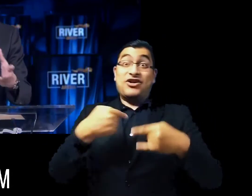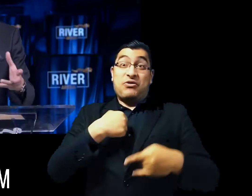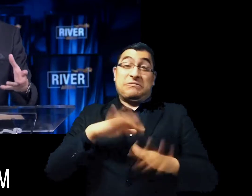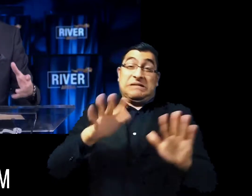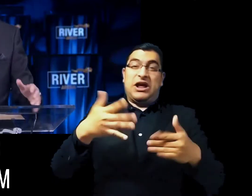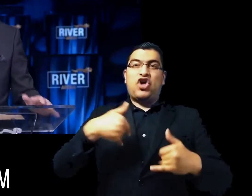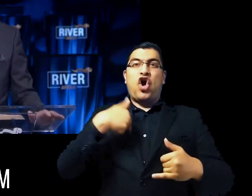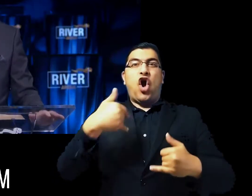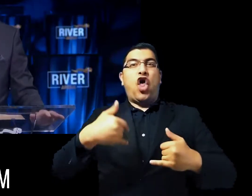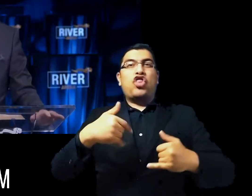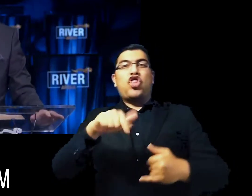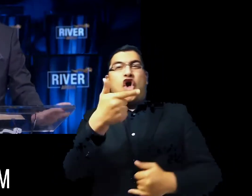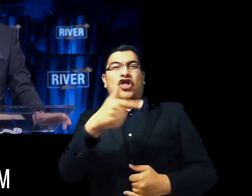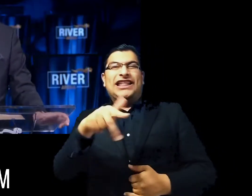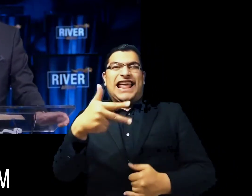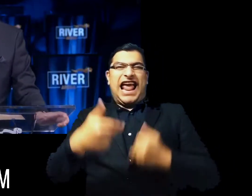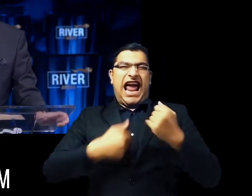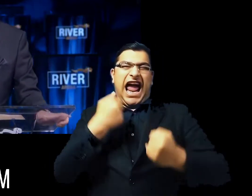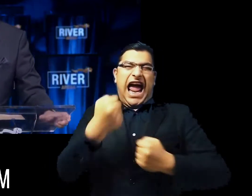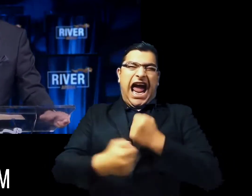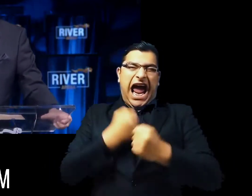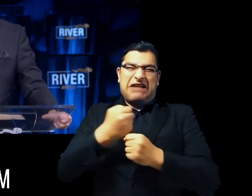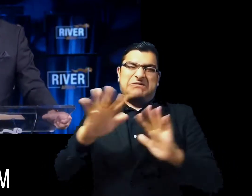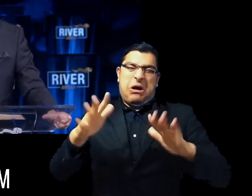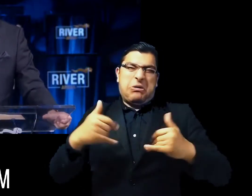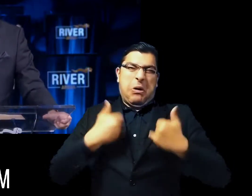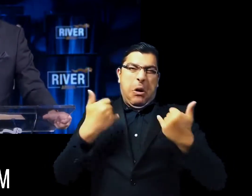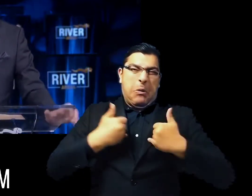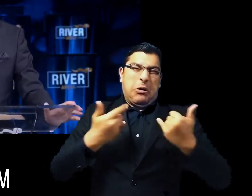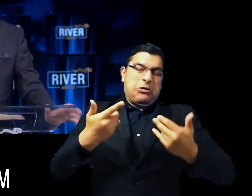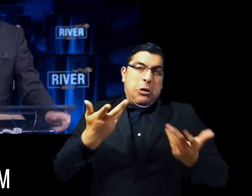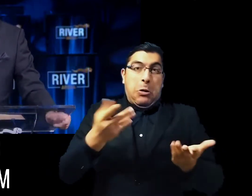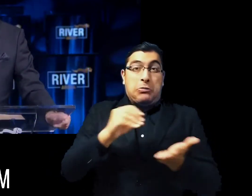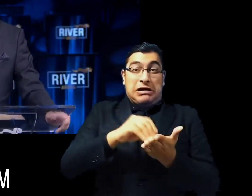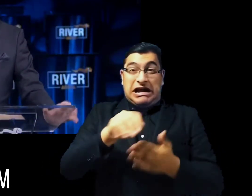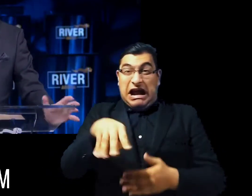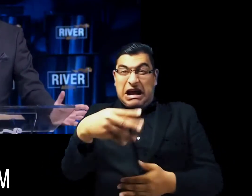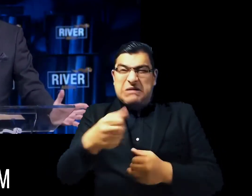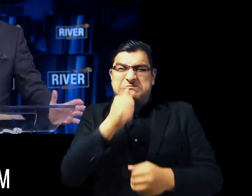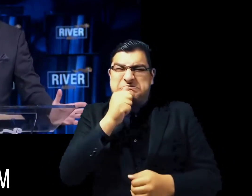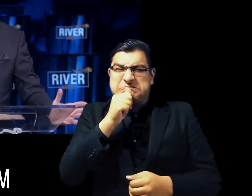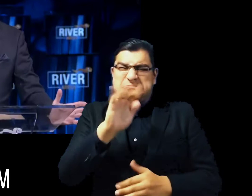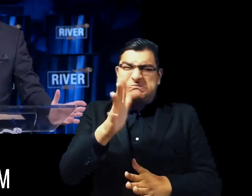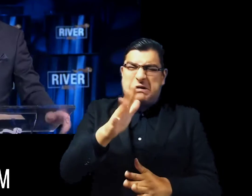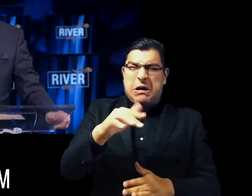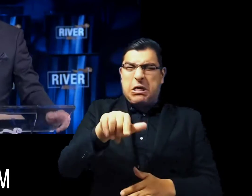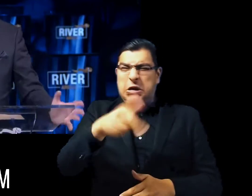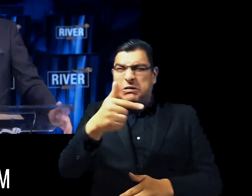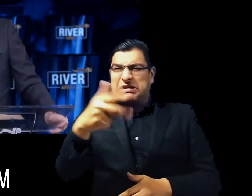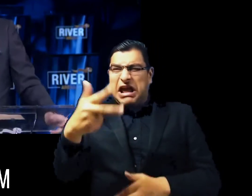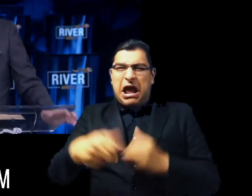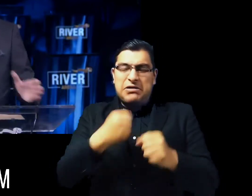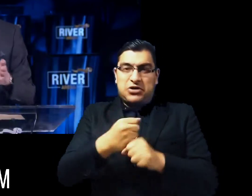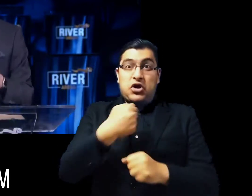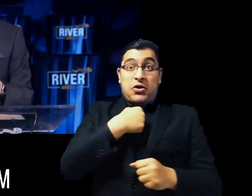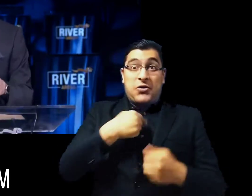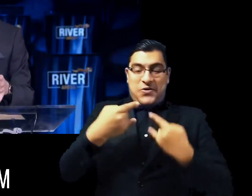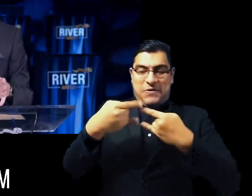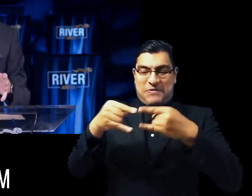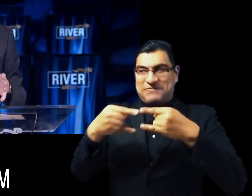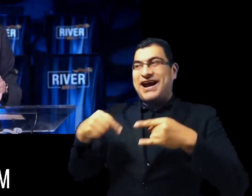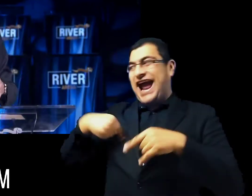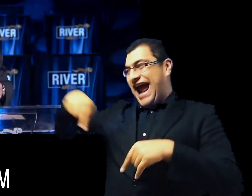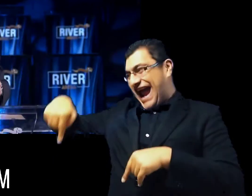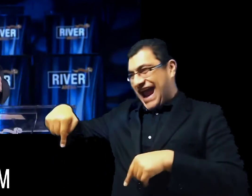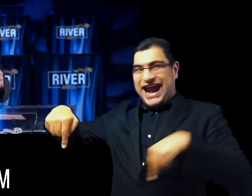12, 13 años, no había llegado todavía a los 14, eso seguro, pero tendría 12 o 13. Me ubico en la puerta junto al